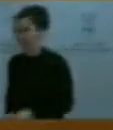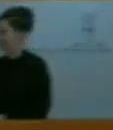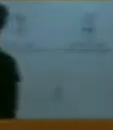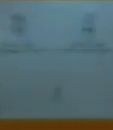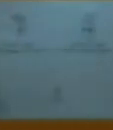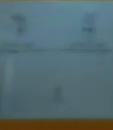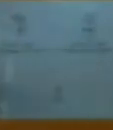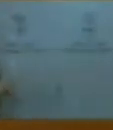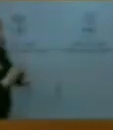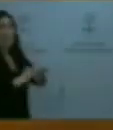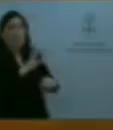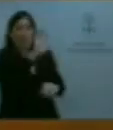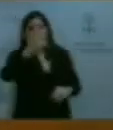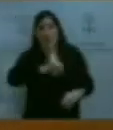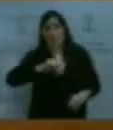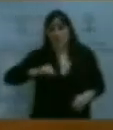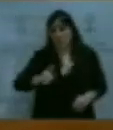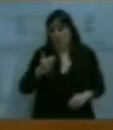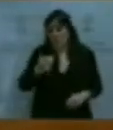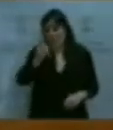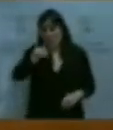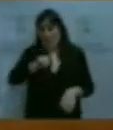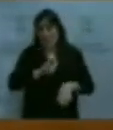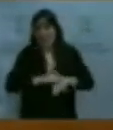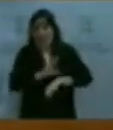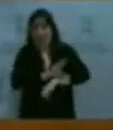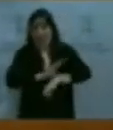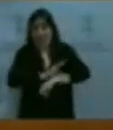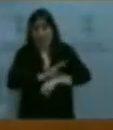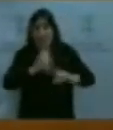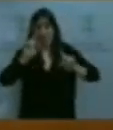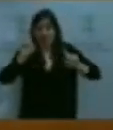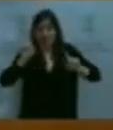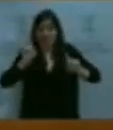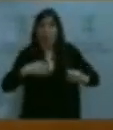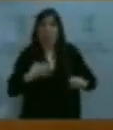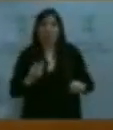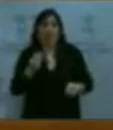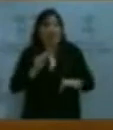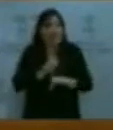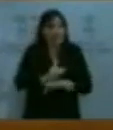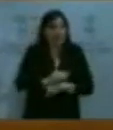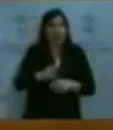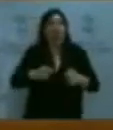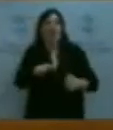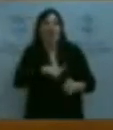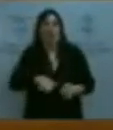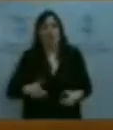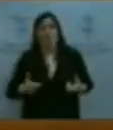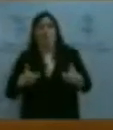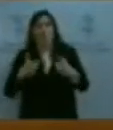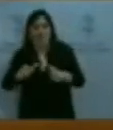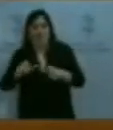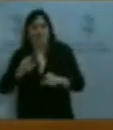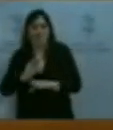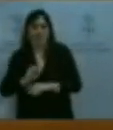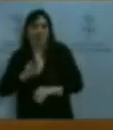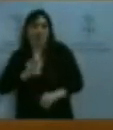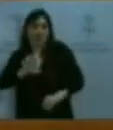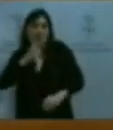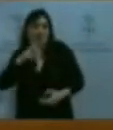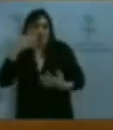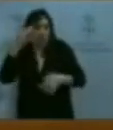consejeros de Educación y las consejerías de Educación que esa inversión se negocie en la mesa de financiación autonómica, porque será muchísimo más lógico, vincúlese al PIB